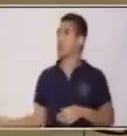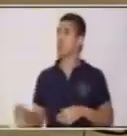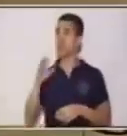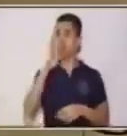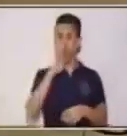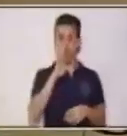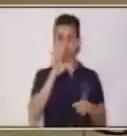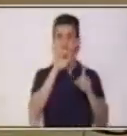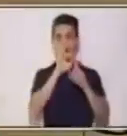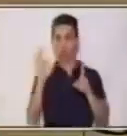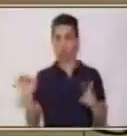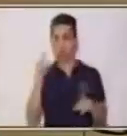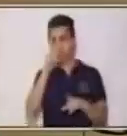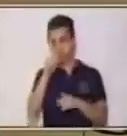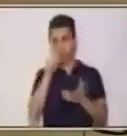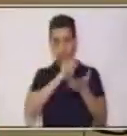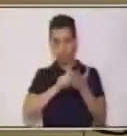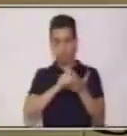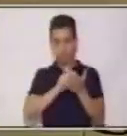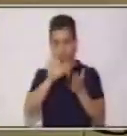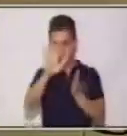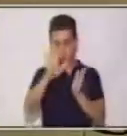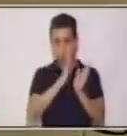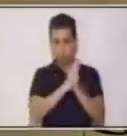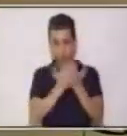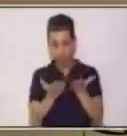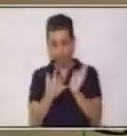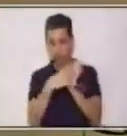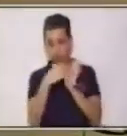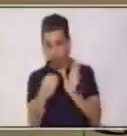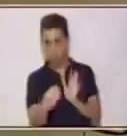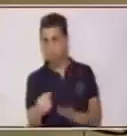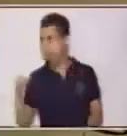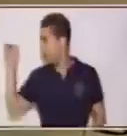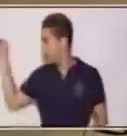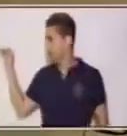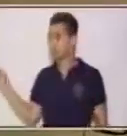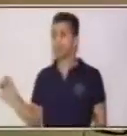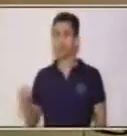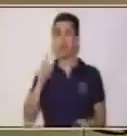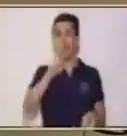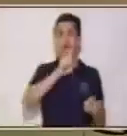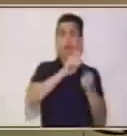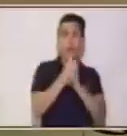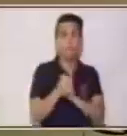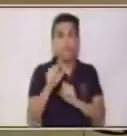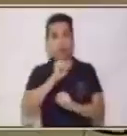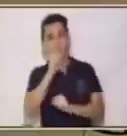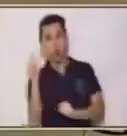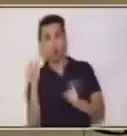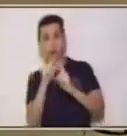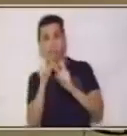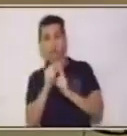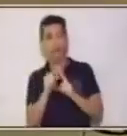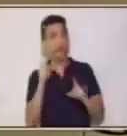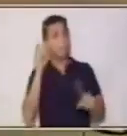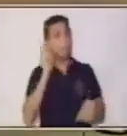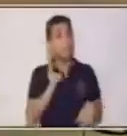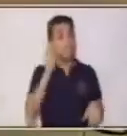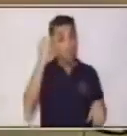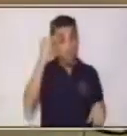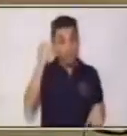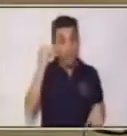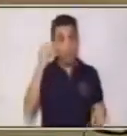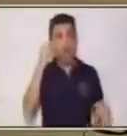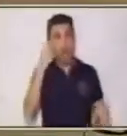y quiero que las anotes en tu cuaderno o en donde estés trabajando y las cambies con otra palabra que exprese la misma idea, pero